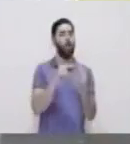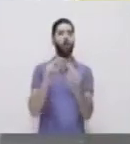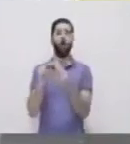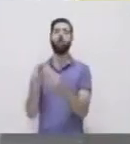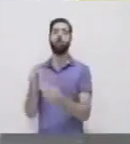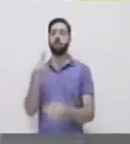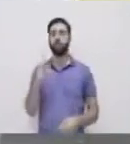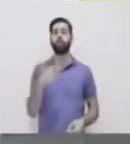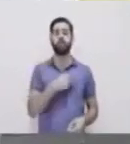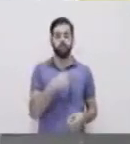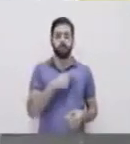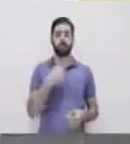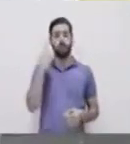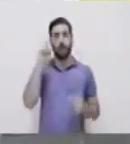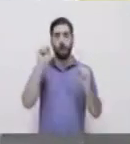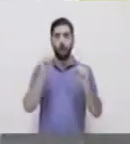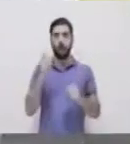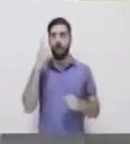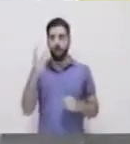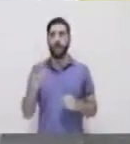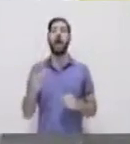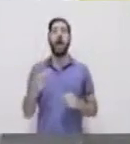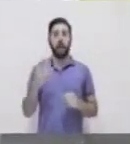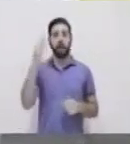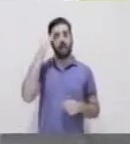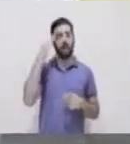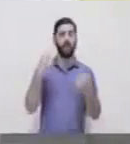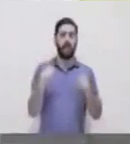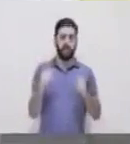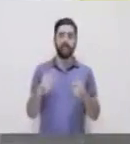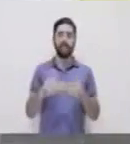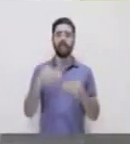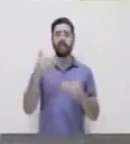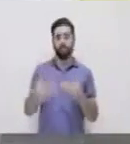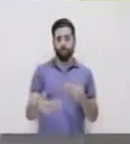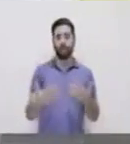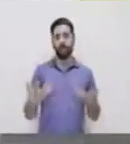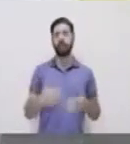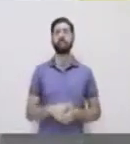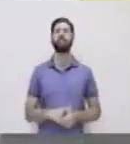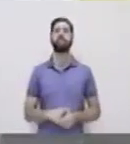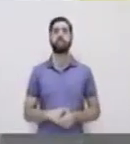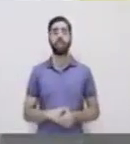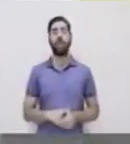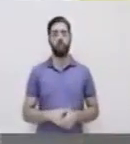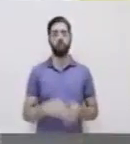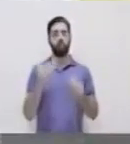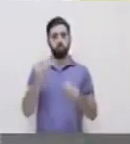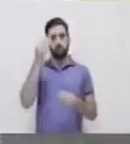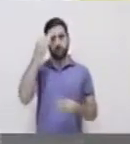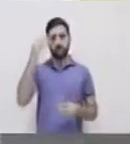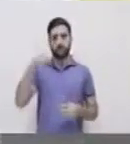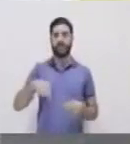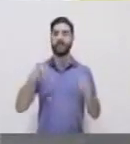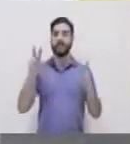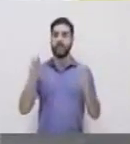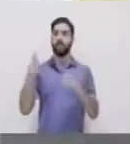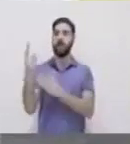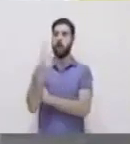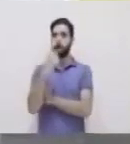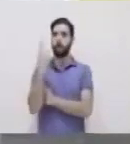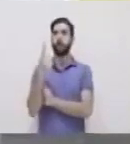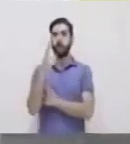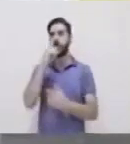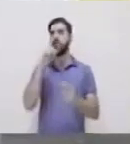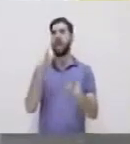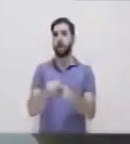importante conocernos a nosotros mismos para poder ser y alcanzar aquello que queremos. Definitivamente, licenciada, muchísimas gracias por este tema